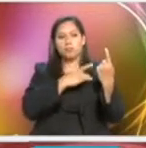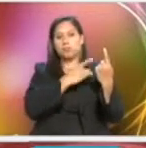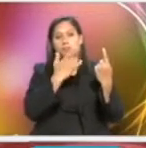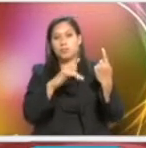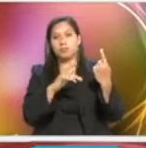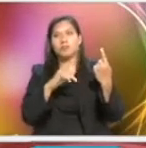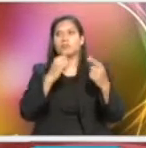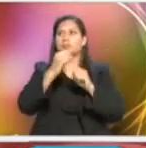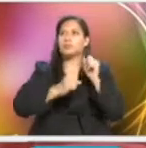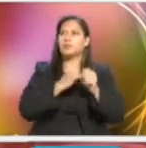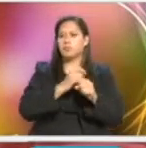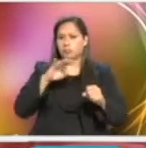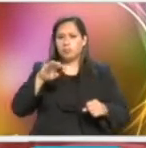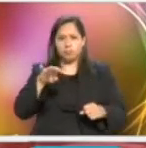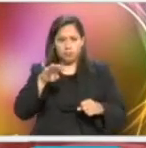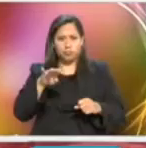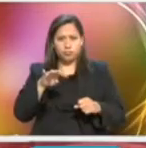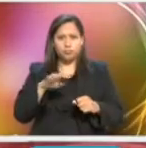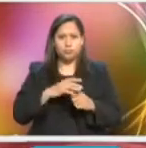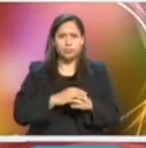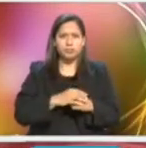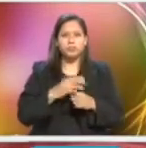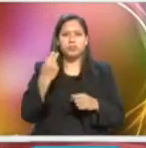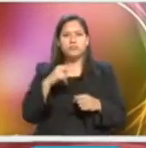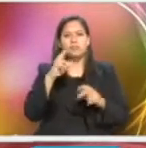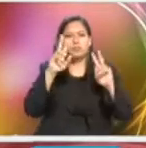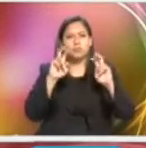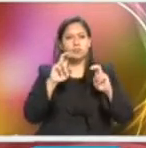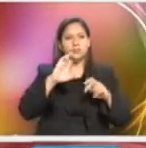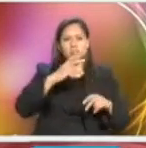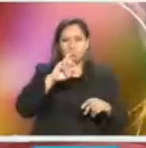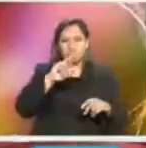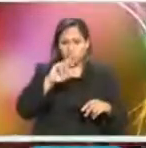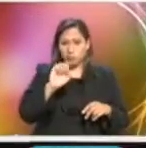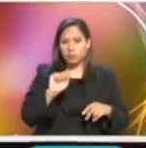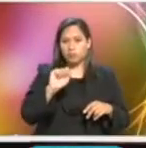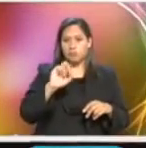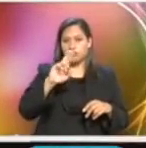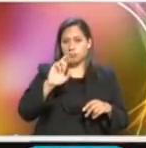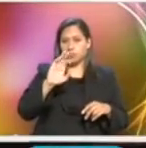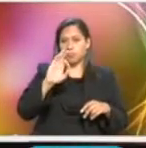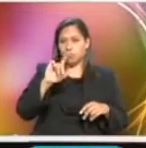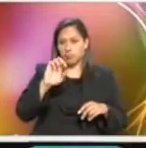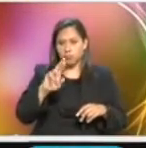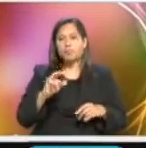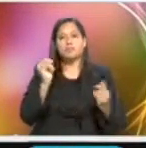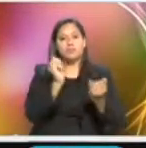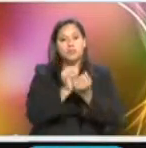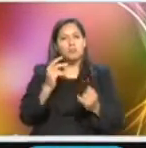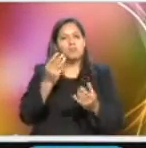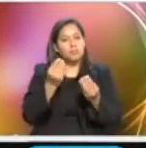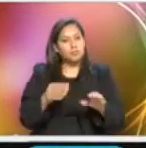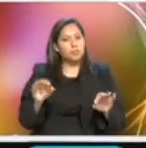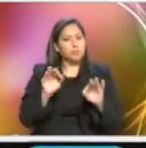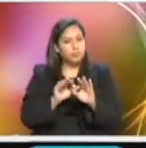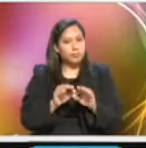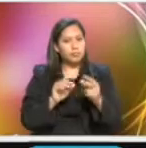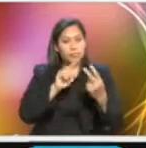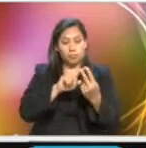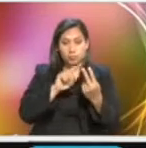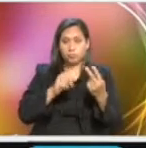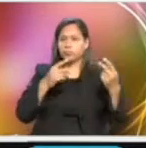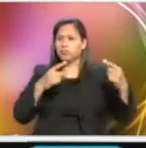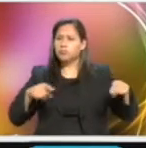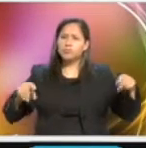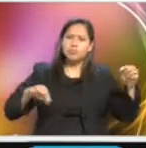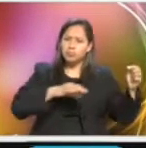de finales del siglo XIX que se llama Charles Loeffler. Y también vamos a tener, esto es muy importante, 2